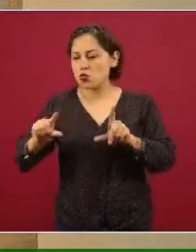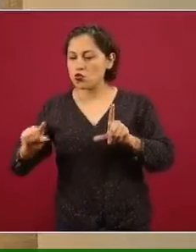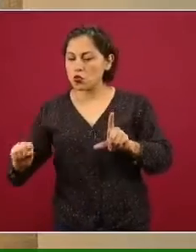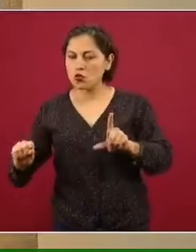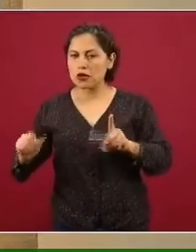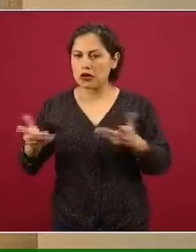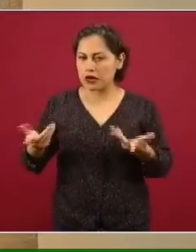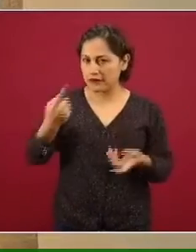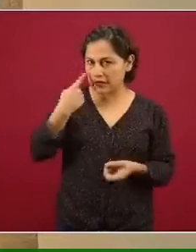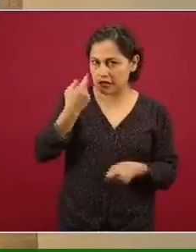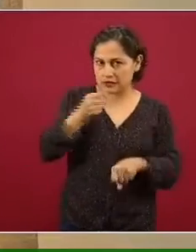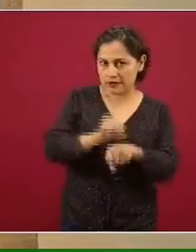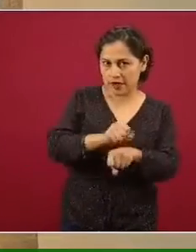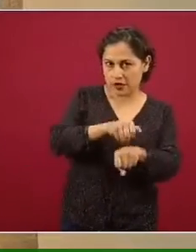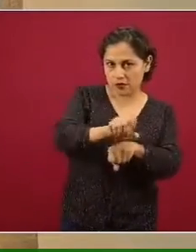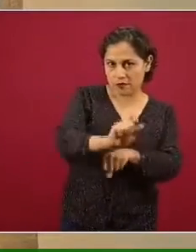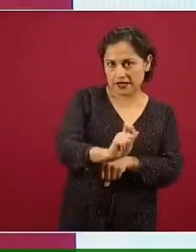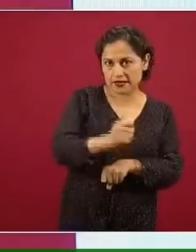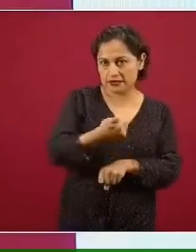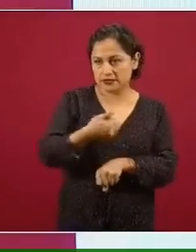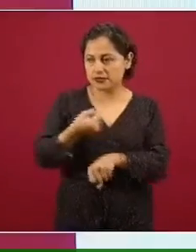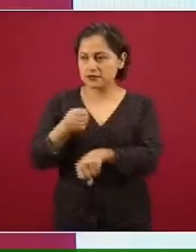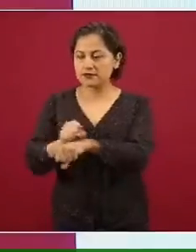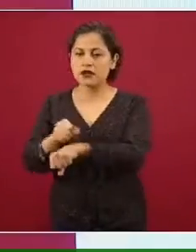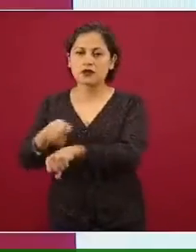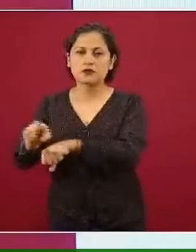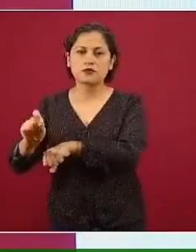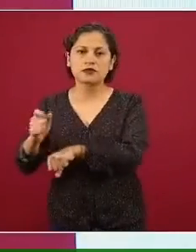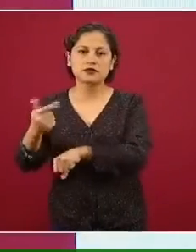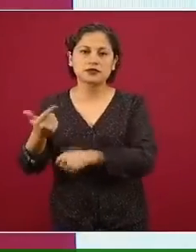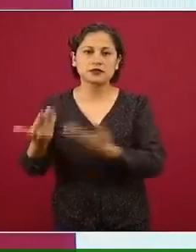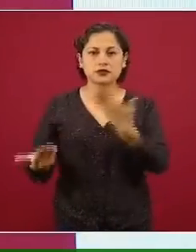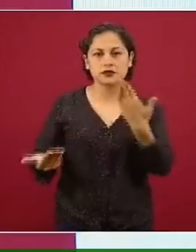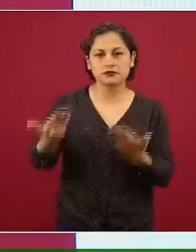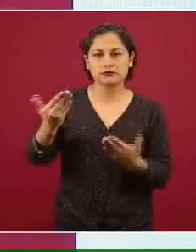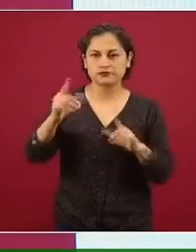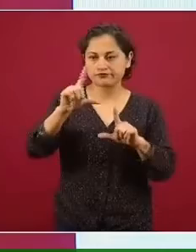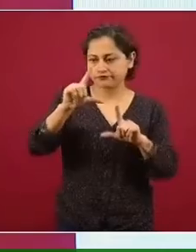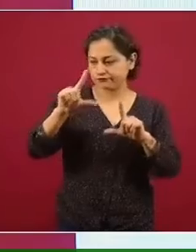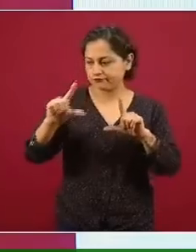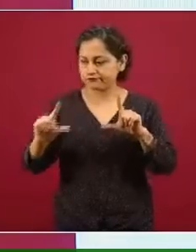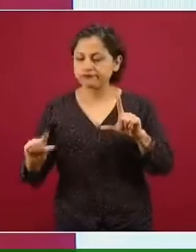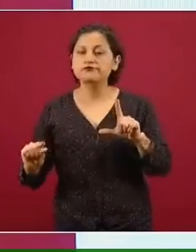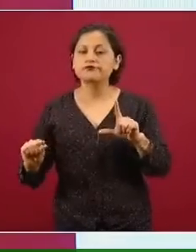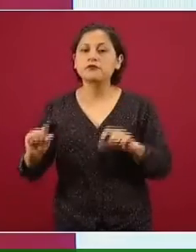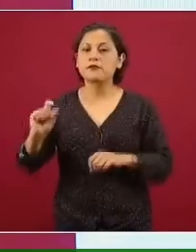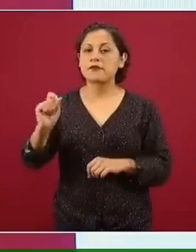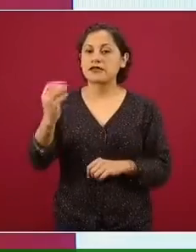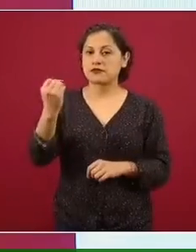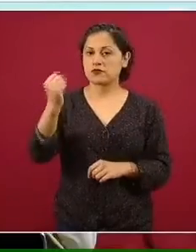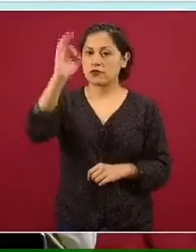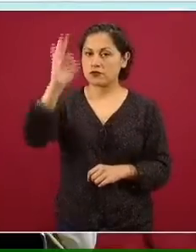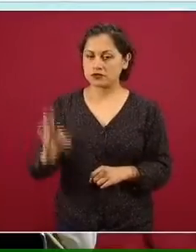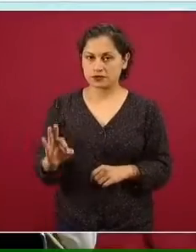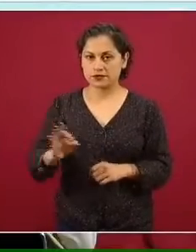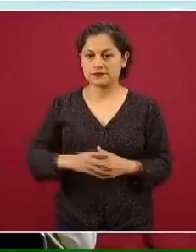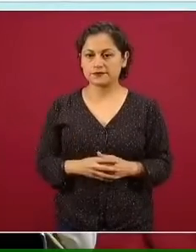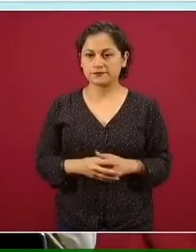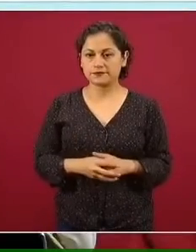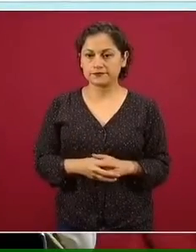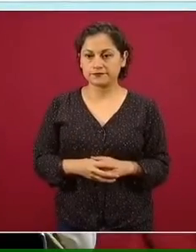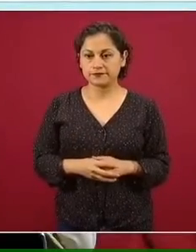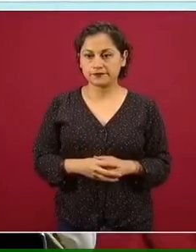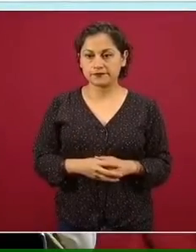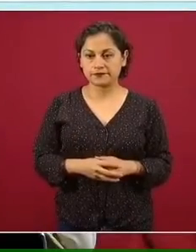la semana 26 y 27 ha representado un decremento del menos 29%. Veamos